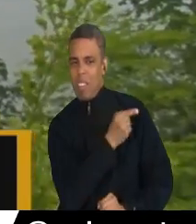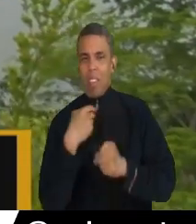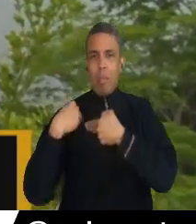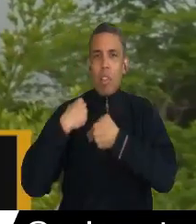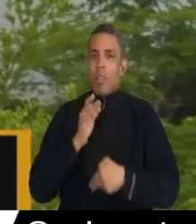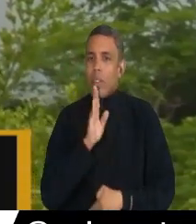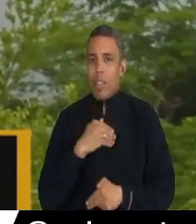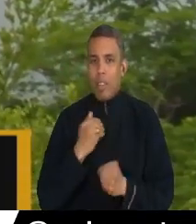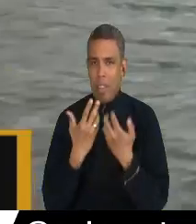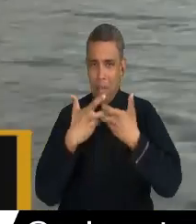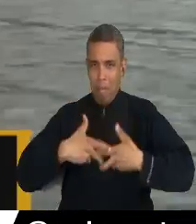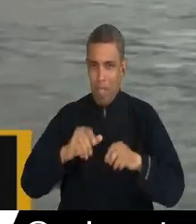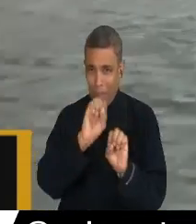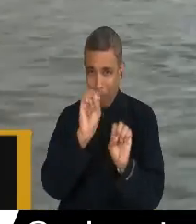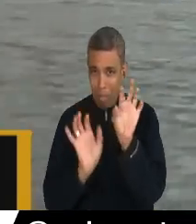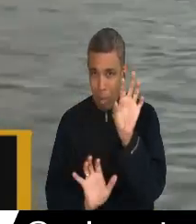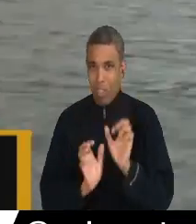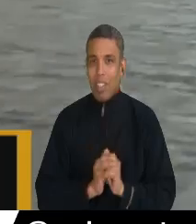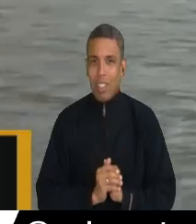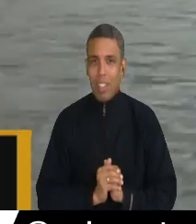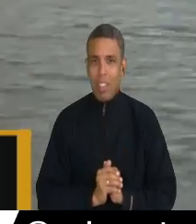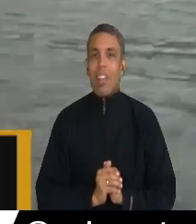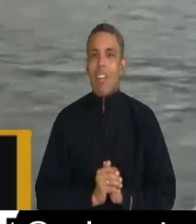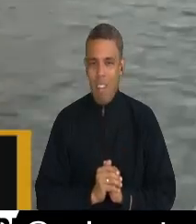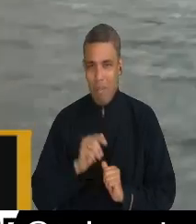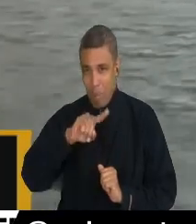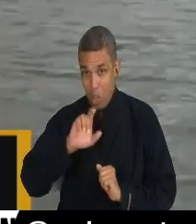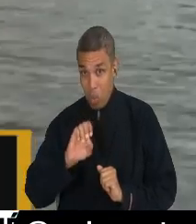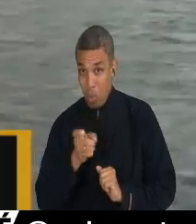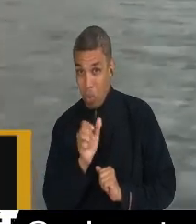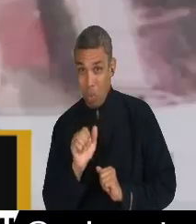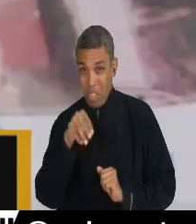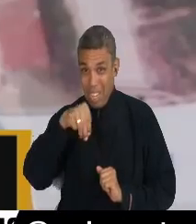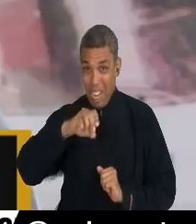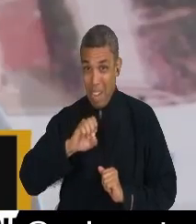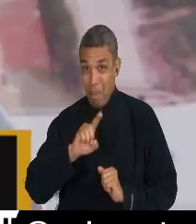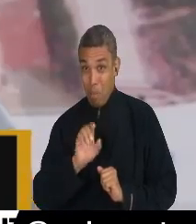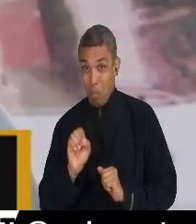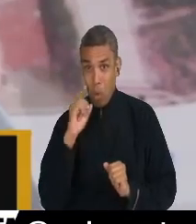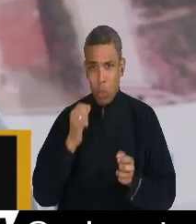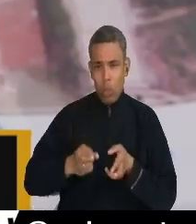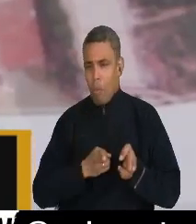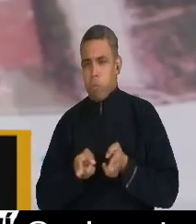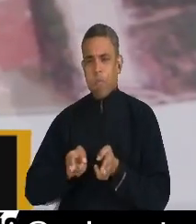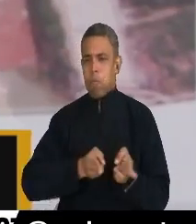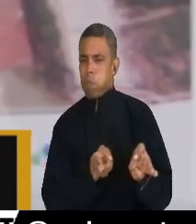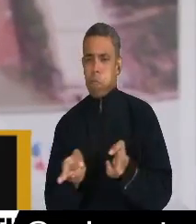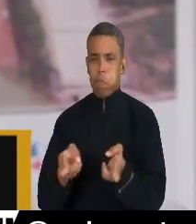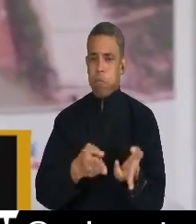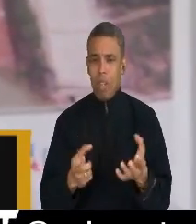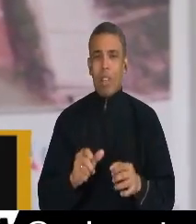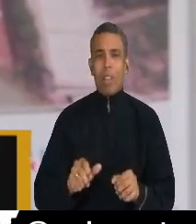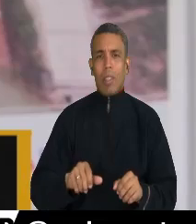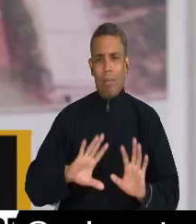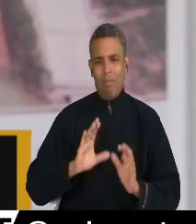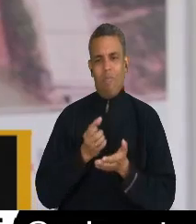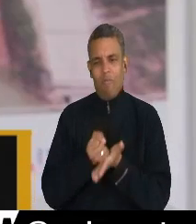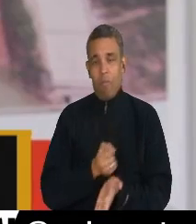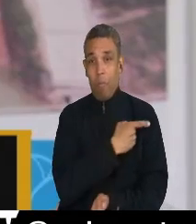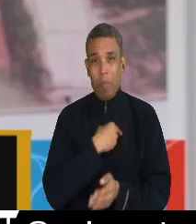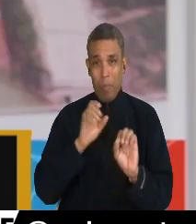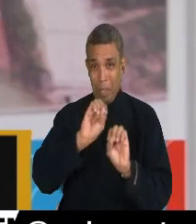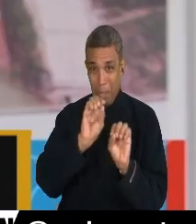central Sogamoso como una oportunidad real de desarrollo para el país. ISAGEN sigue comprometida con el desarrollo de la región. El plan de